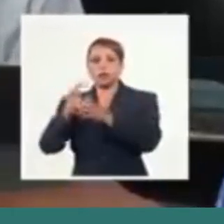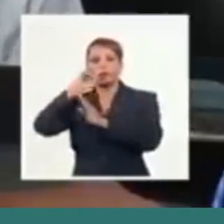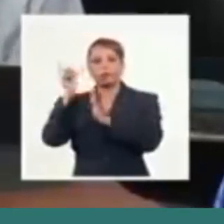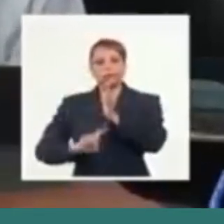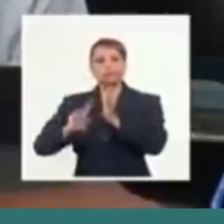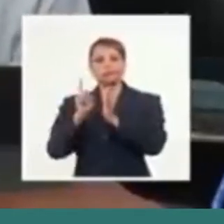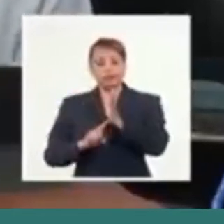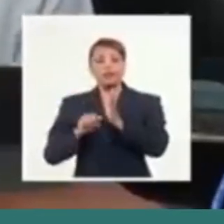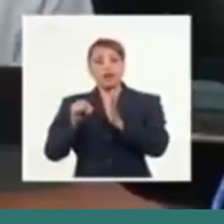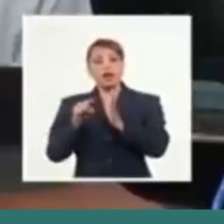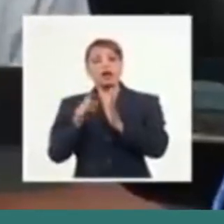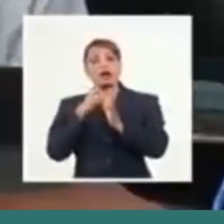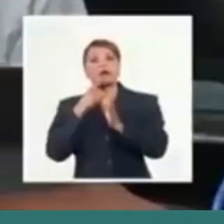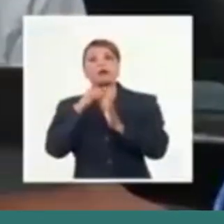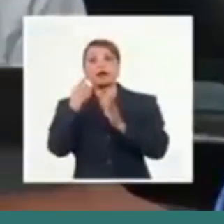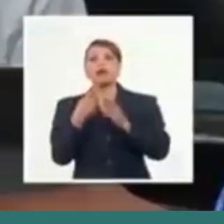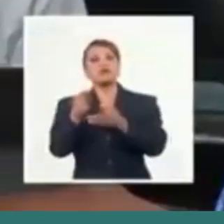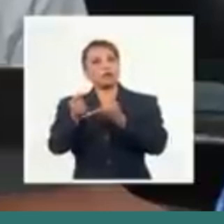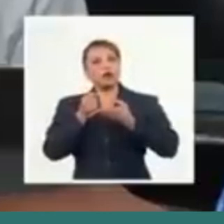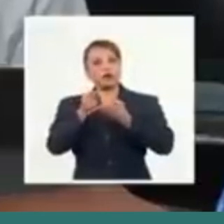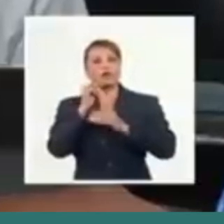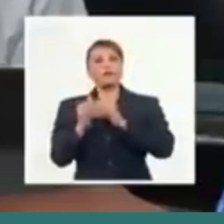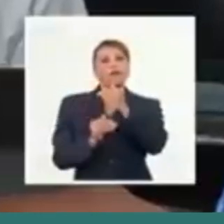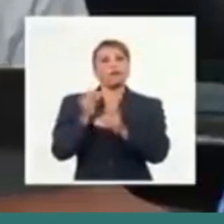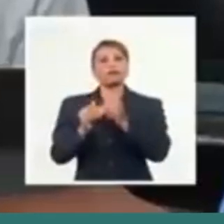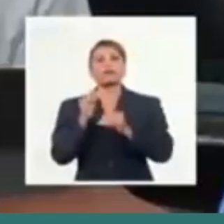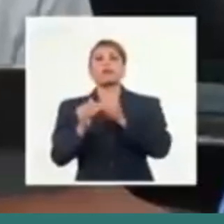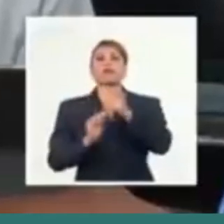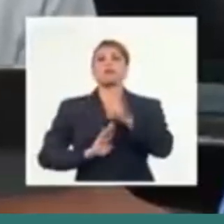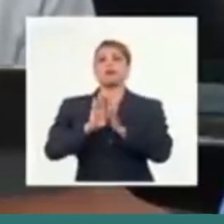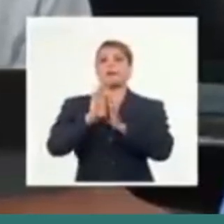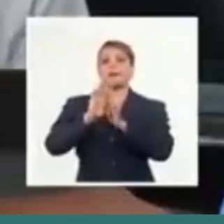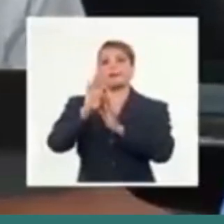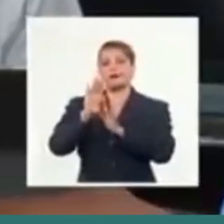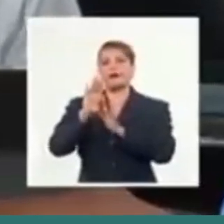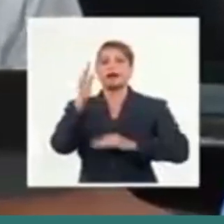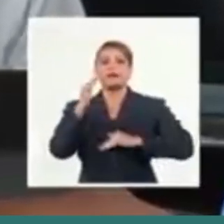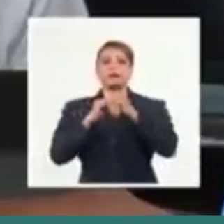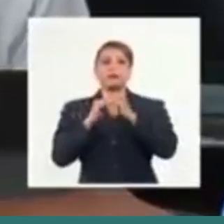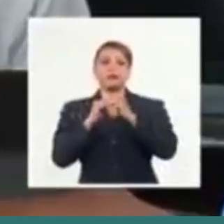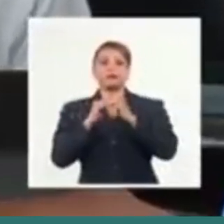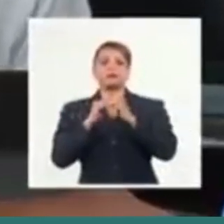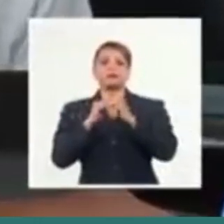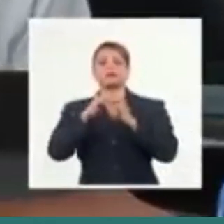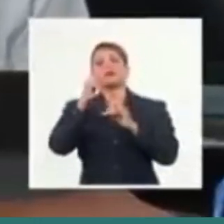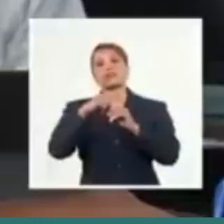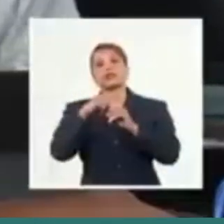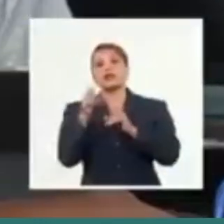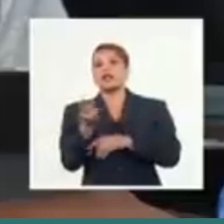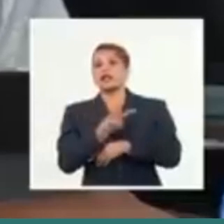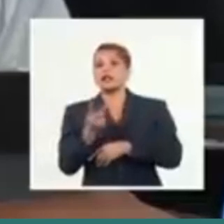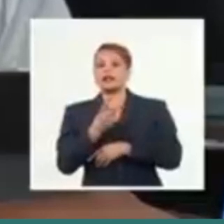generación distribuida y de termoeléctrica, que nos va a permitir avanzar en la recuperación de capacidades, tanto en la generación térmica como en la